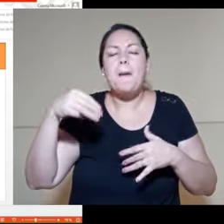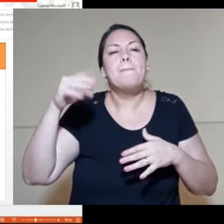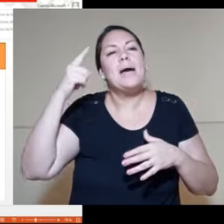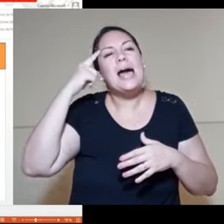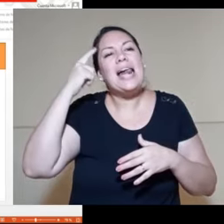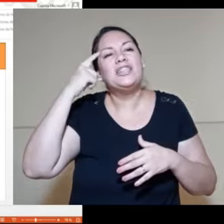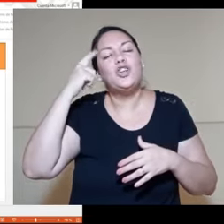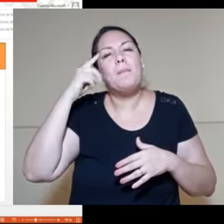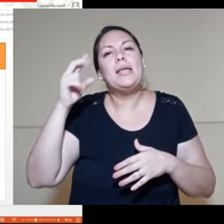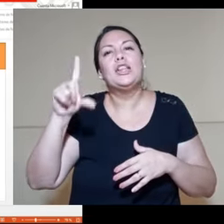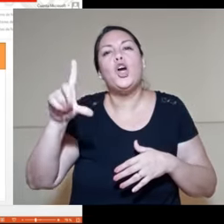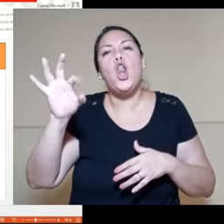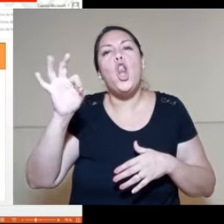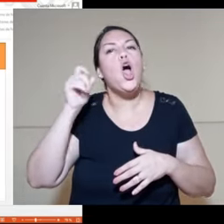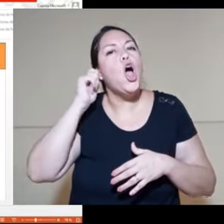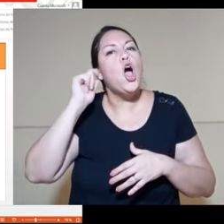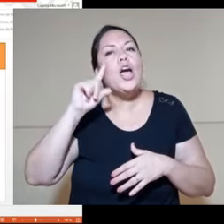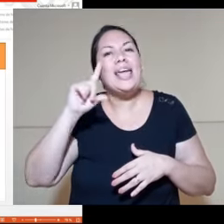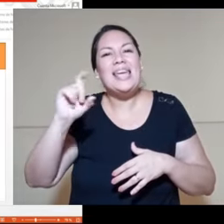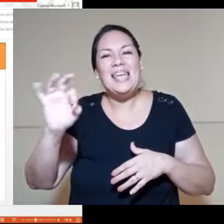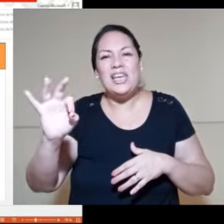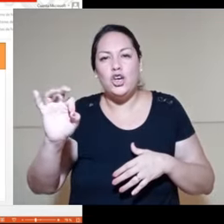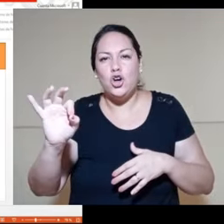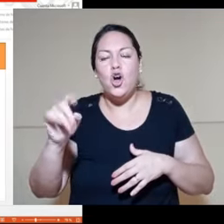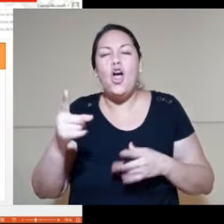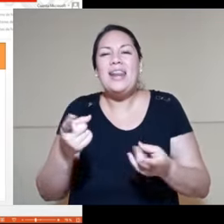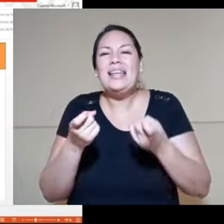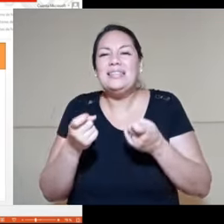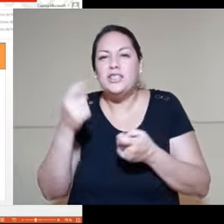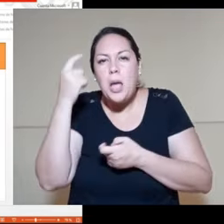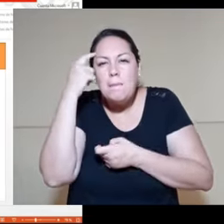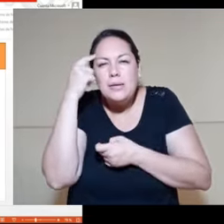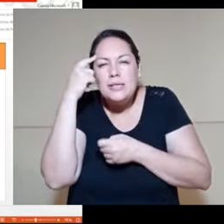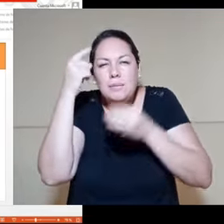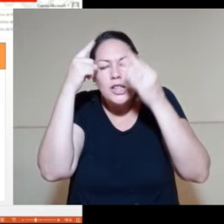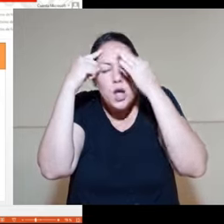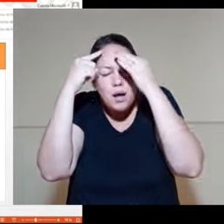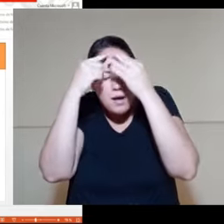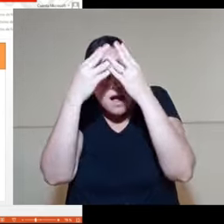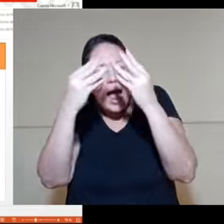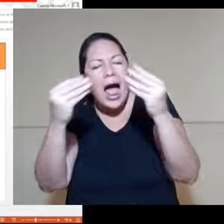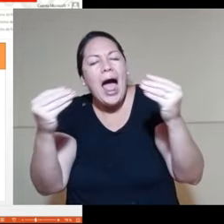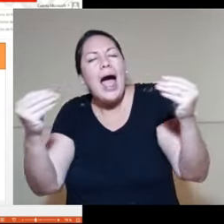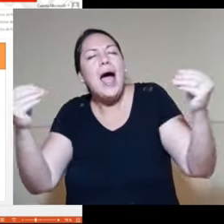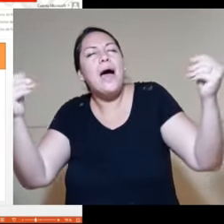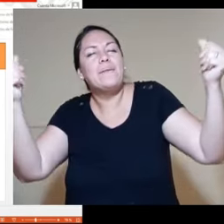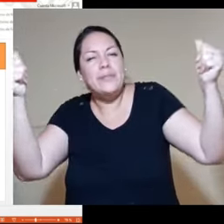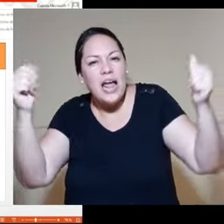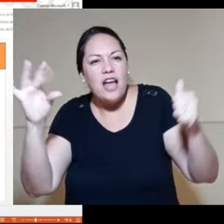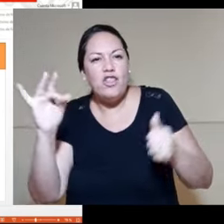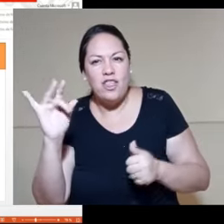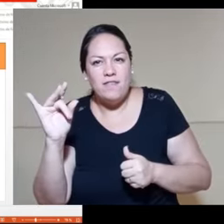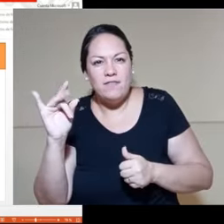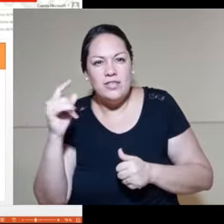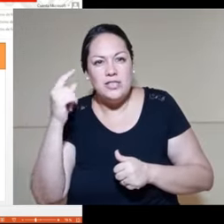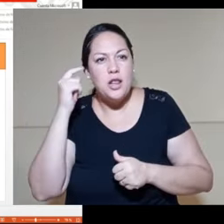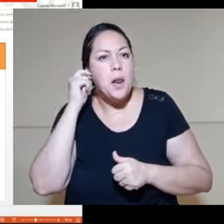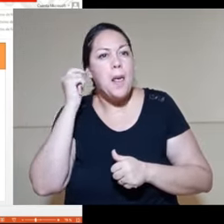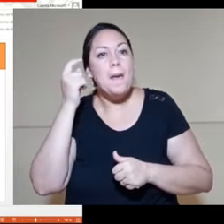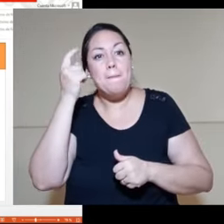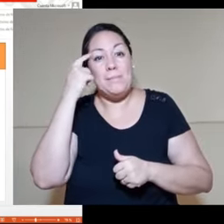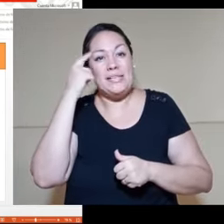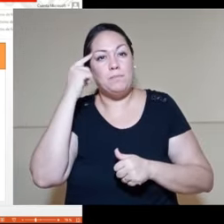un razonamiento lógico que implica un pensamiento ya que va siendo un poco más abstracto y